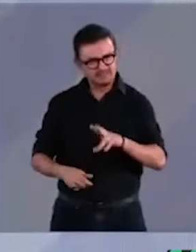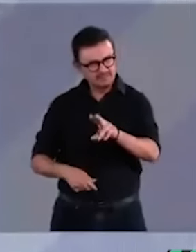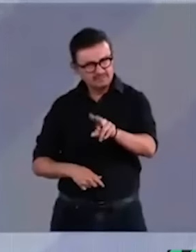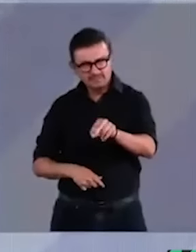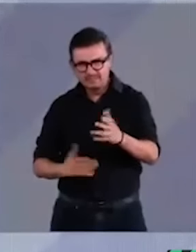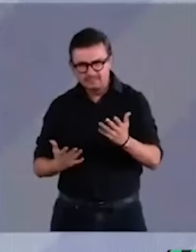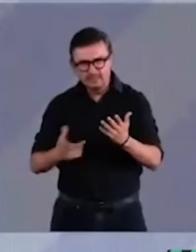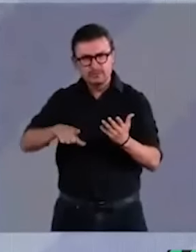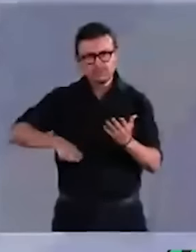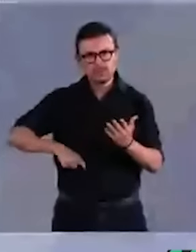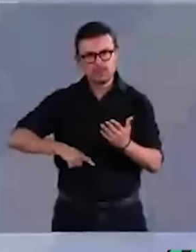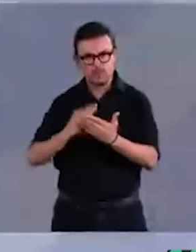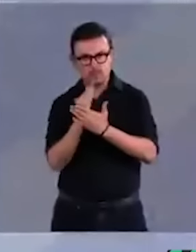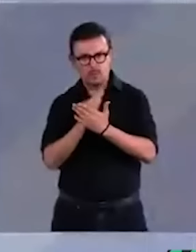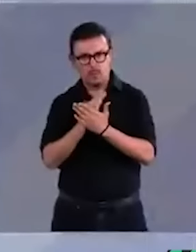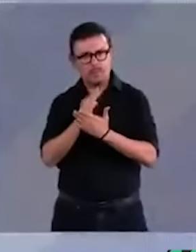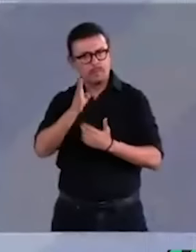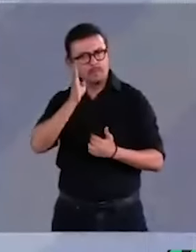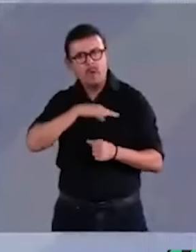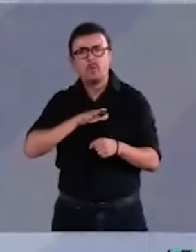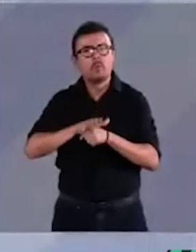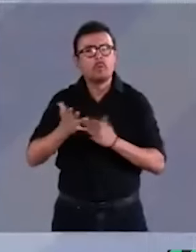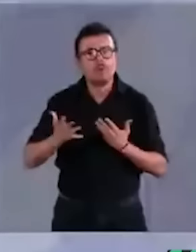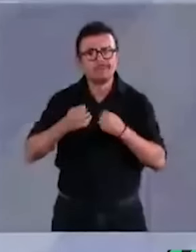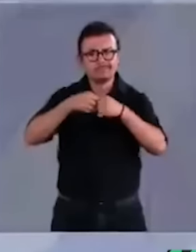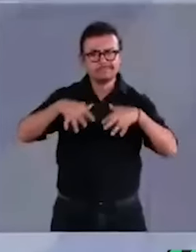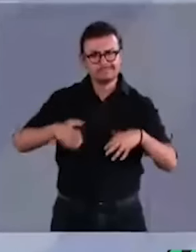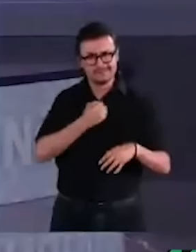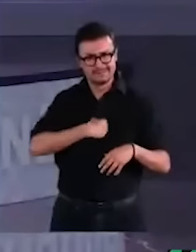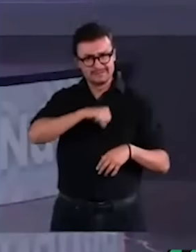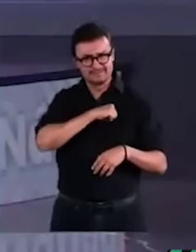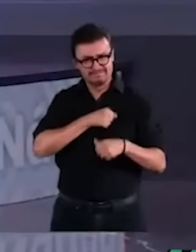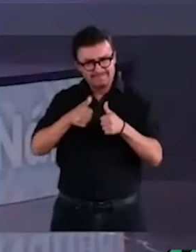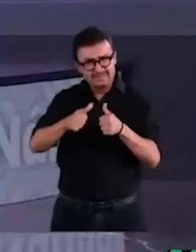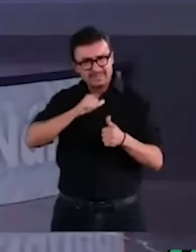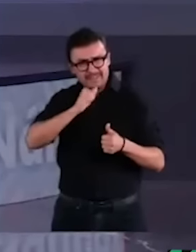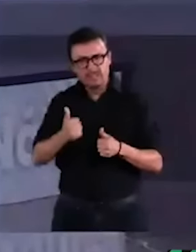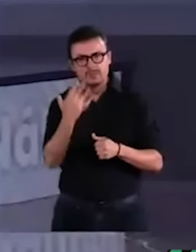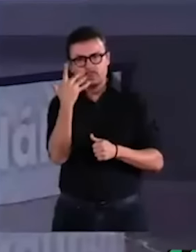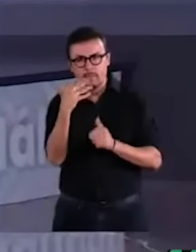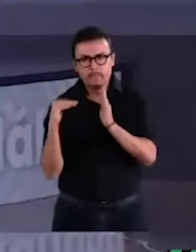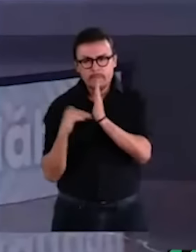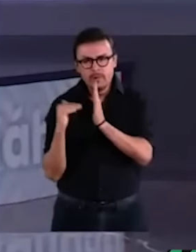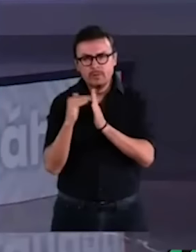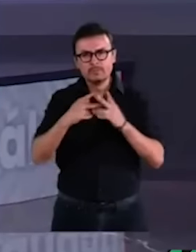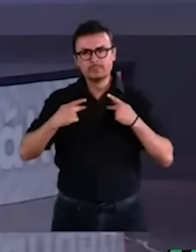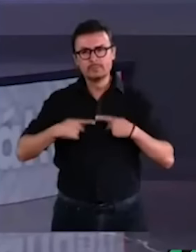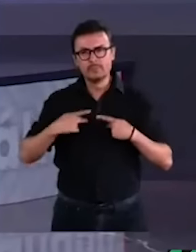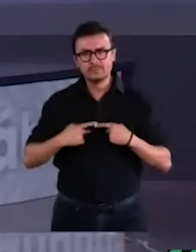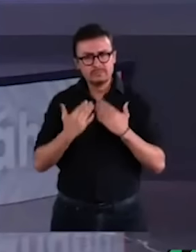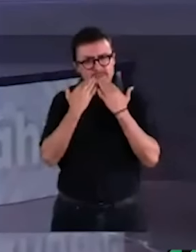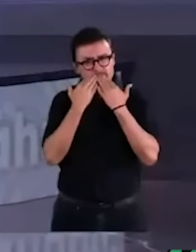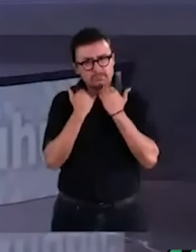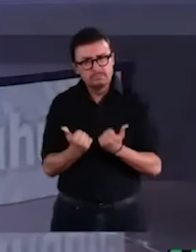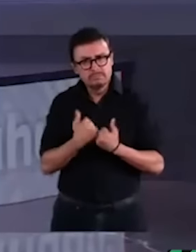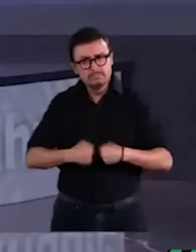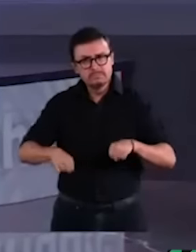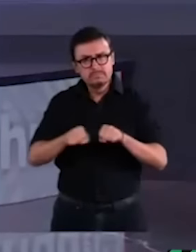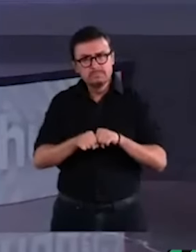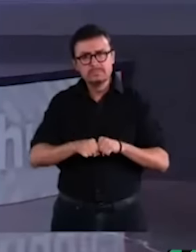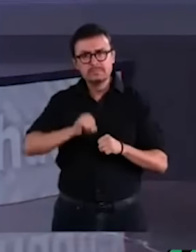esta administración es el abandono al sistema de salud. 50 millones de personas no tienen acceso a servicios de salud.